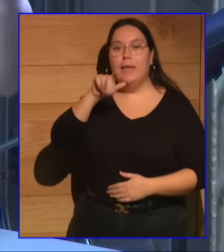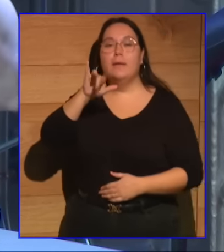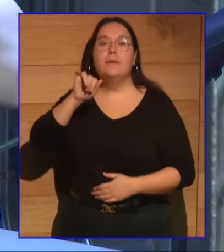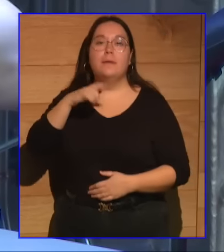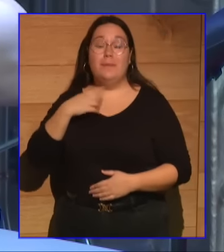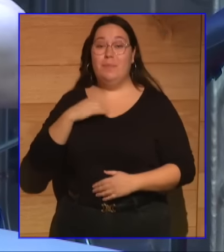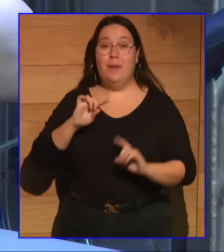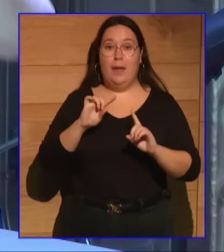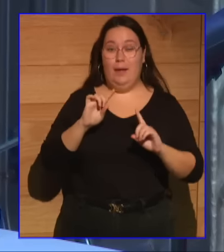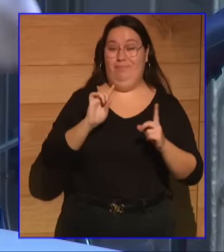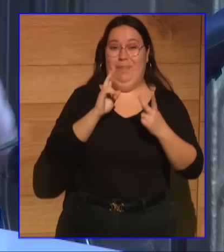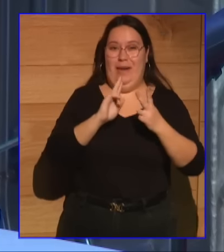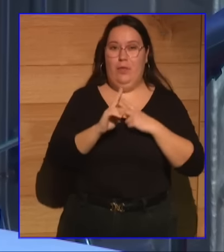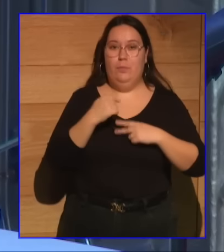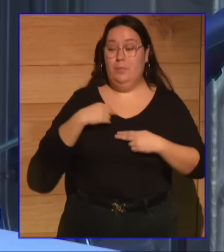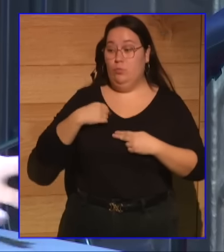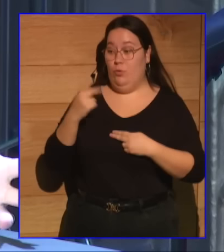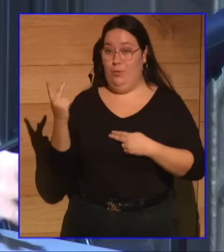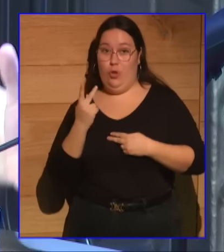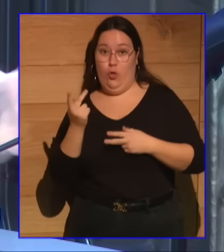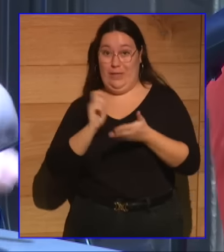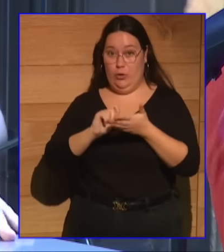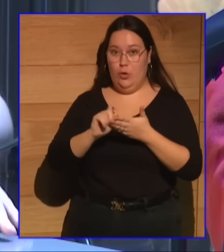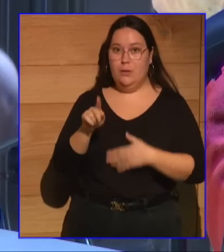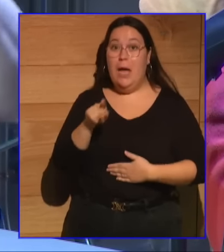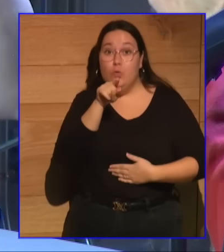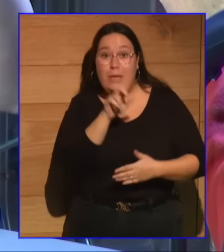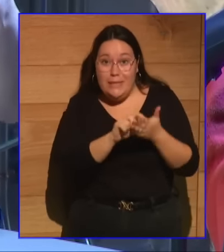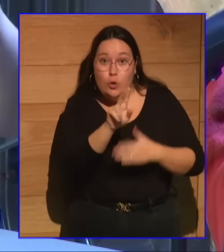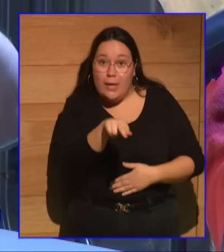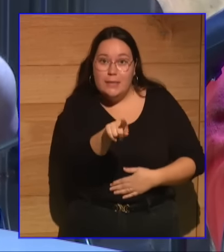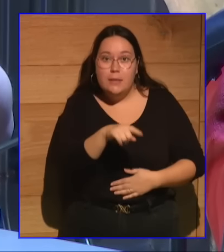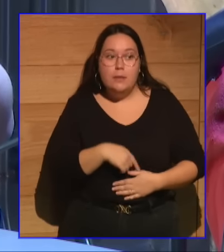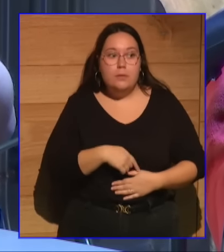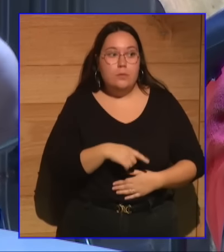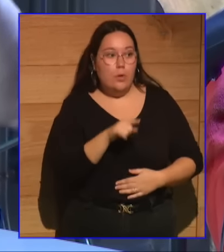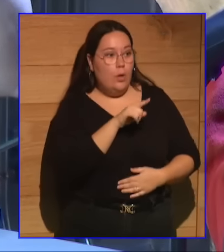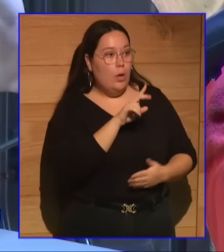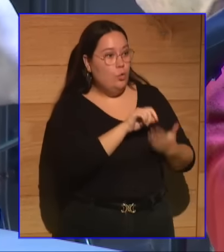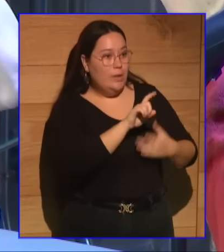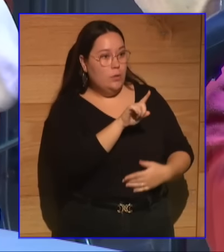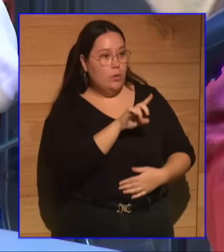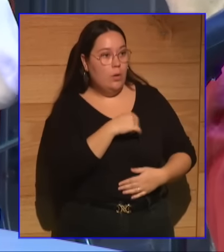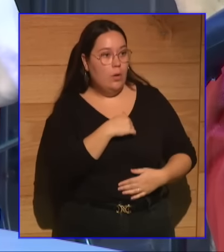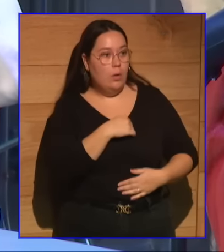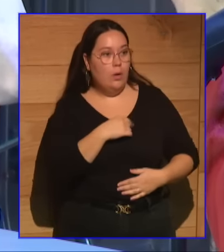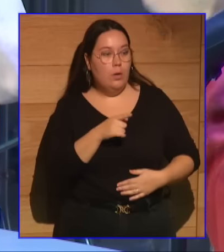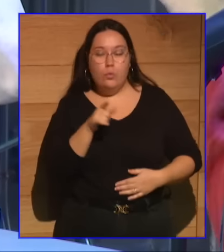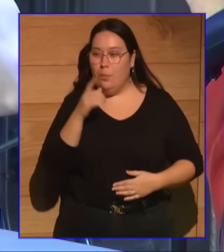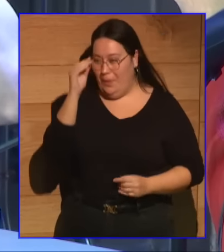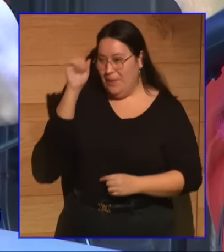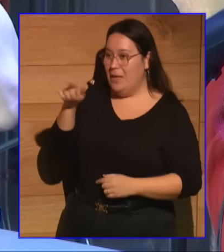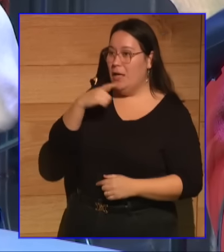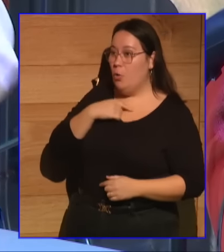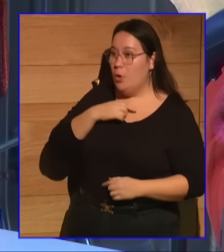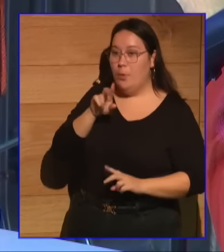la que nos pasa a nosotros los escritores, como Rodrigo y yo, cuando alguien dice, ah, ¿es usted escritor? Pues tenía usted... ¿Y Arturo no es escritor? No. ¿No pues... ¿Le consideras cómico y no